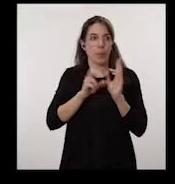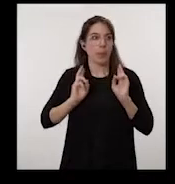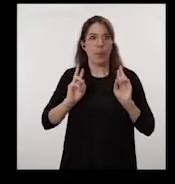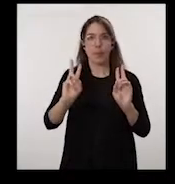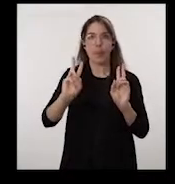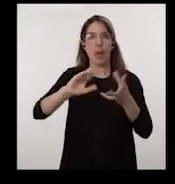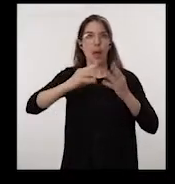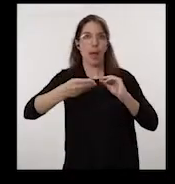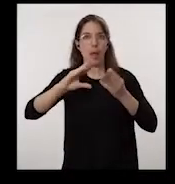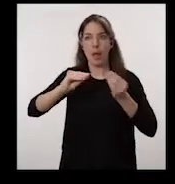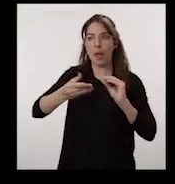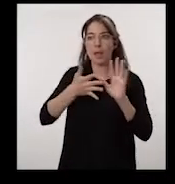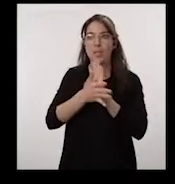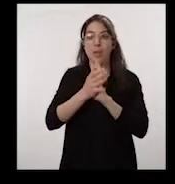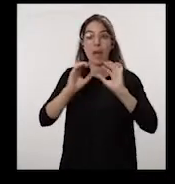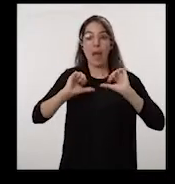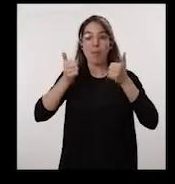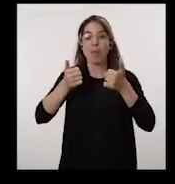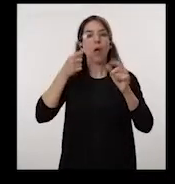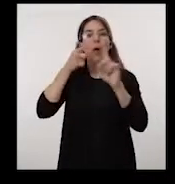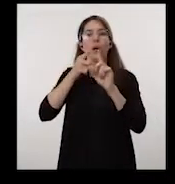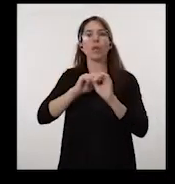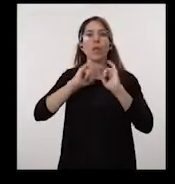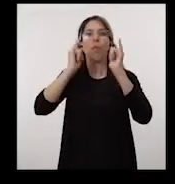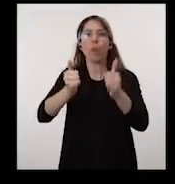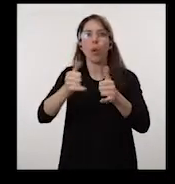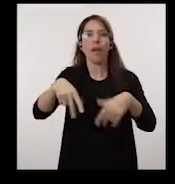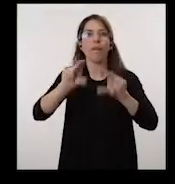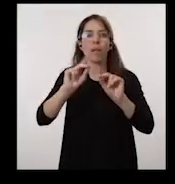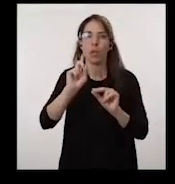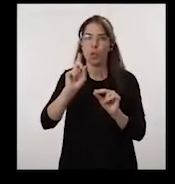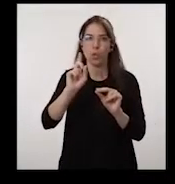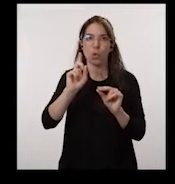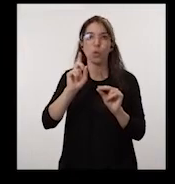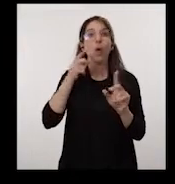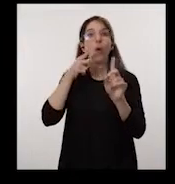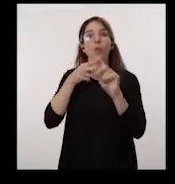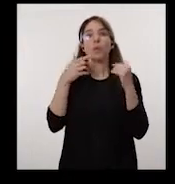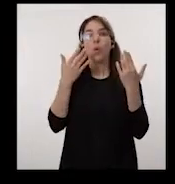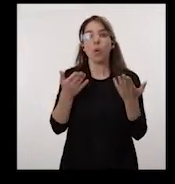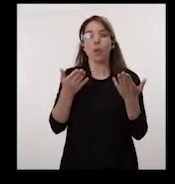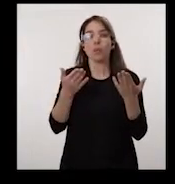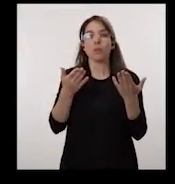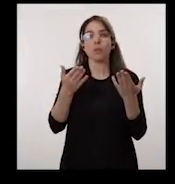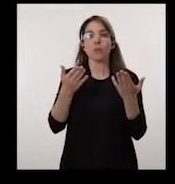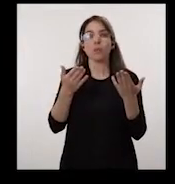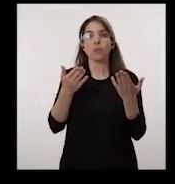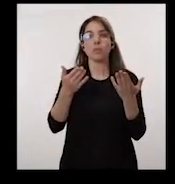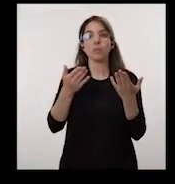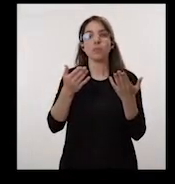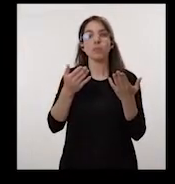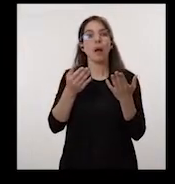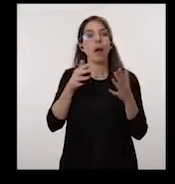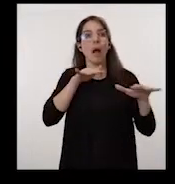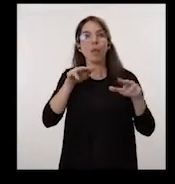nos hemos puesto en marcha ya no es cuestión de llegar a un punto y a partir de ahí quedarnos parados el objetivo es continuar desarrollando